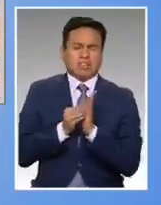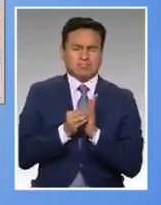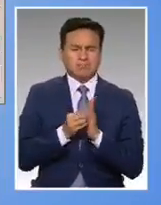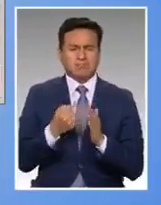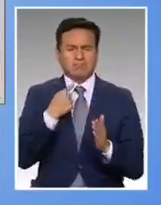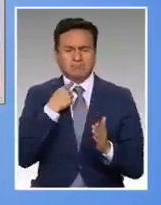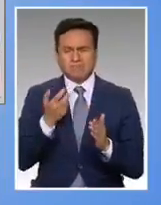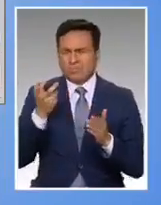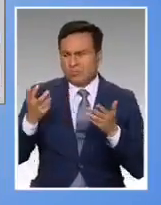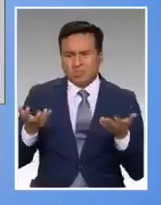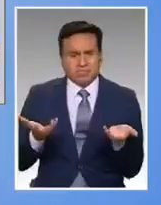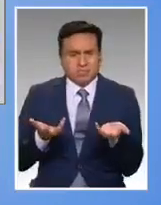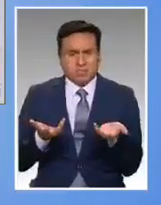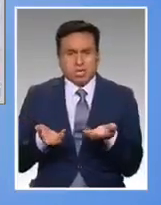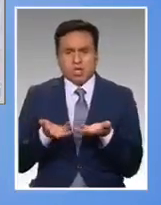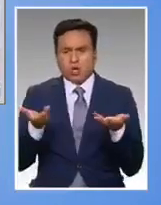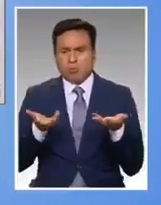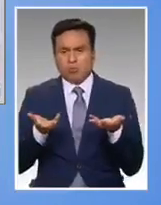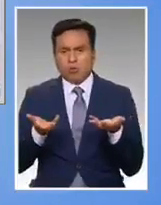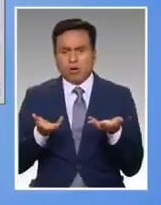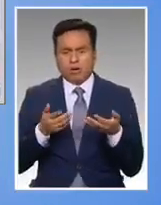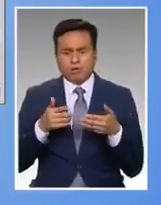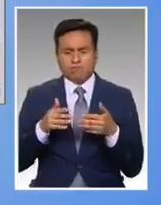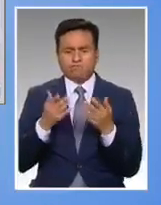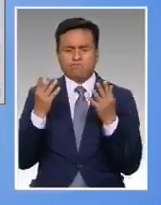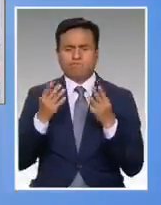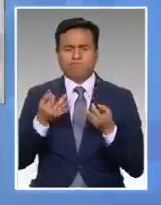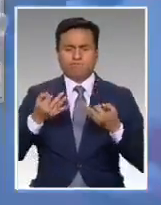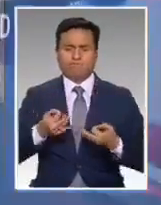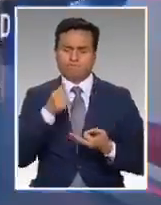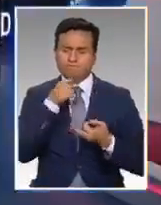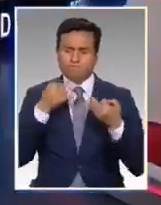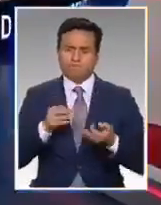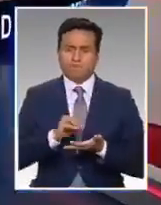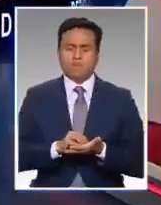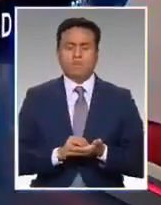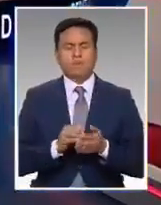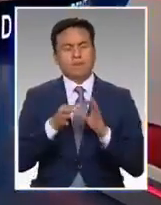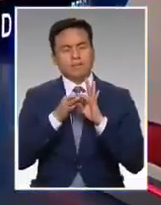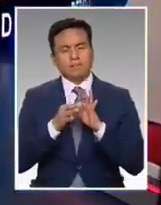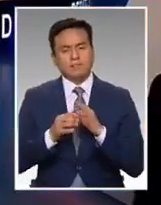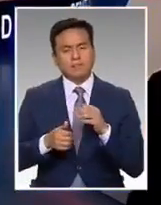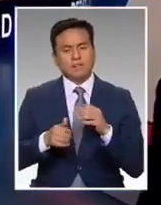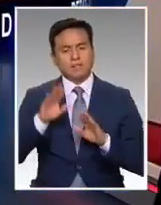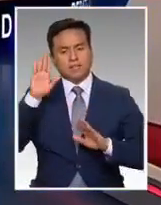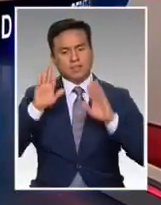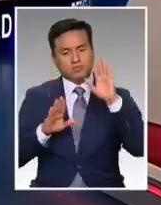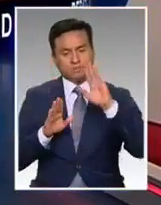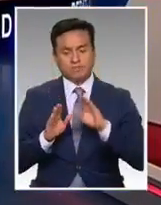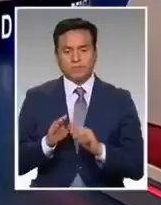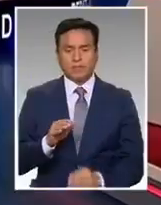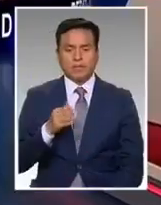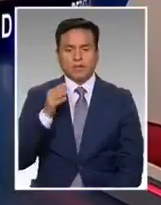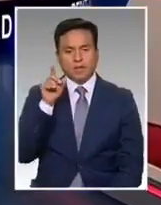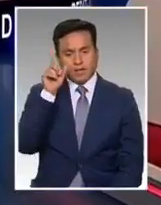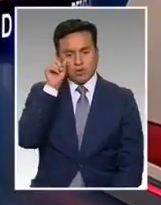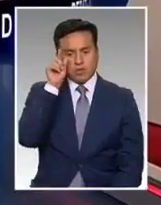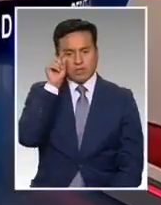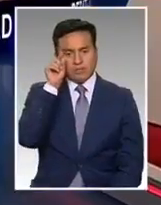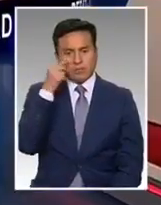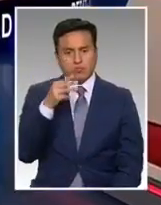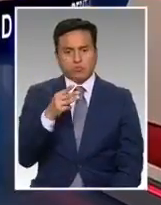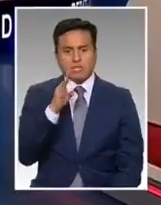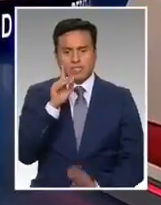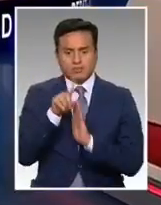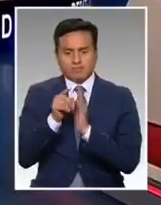la delincuencia debido a cómo ha retrocedido la seguridad gracias candidatos alejandro guillén sus